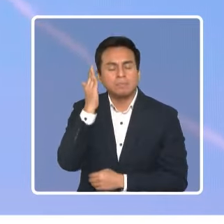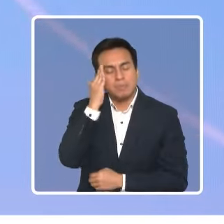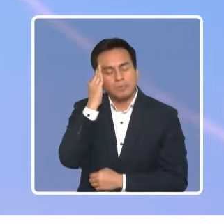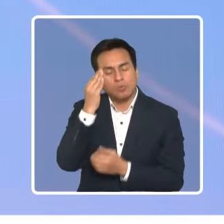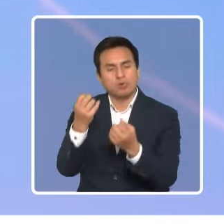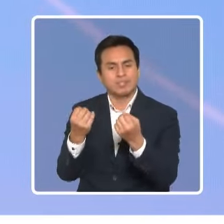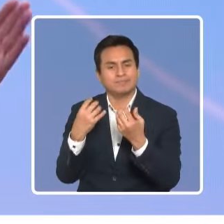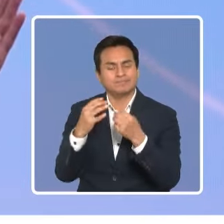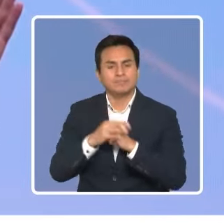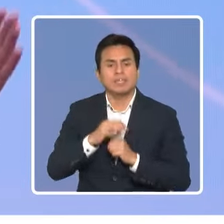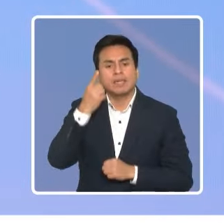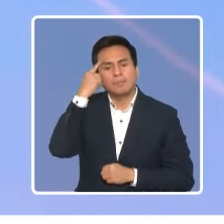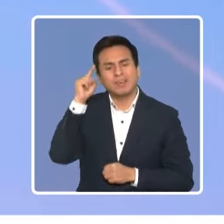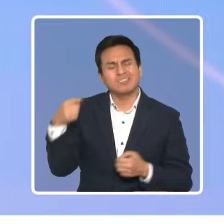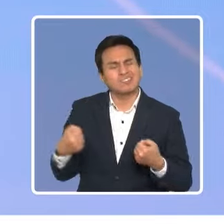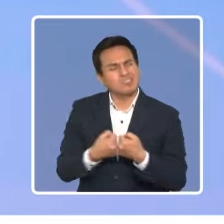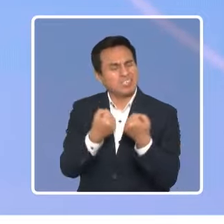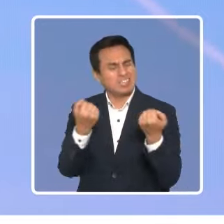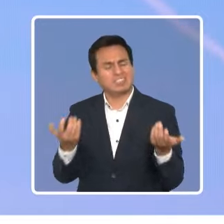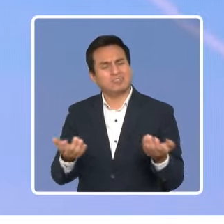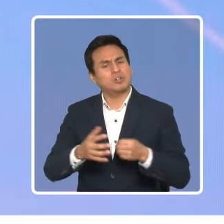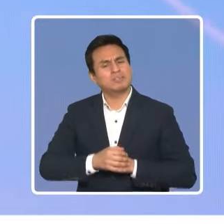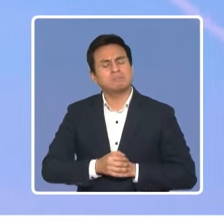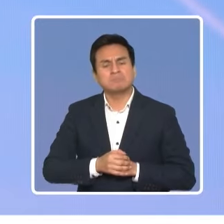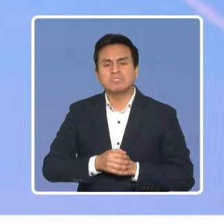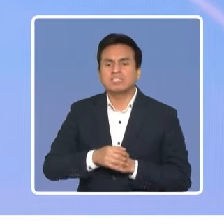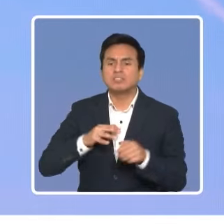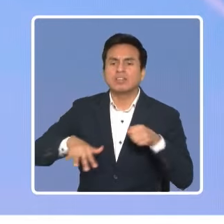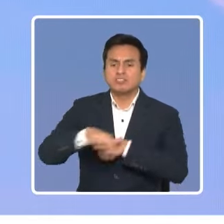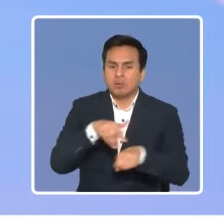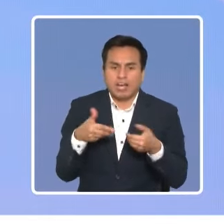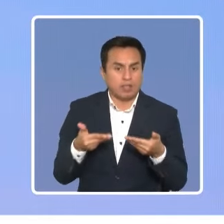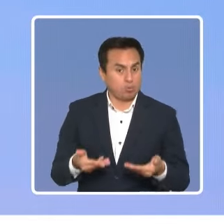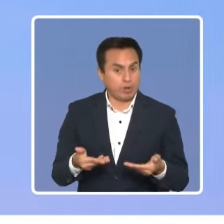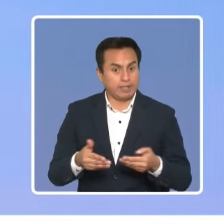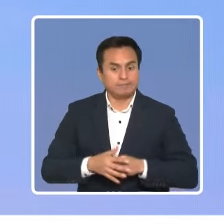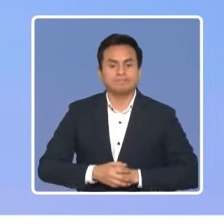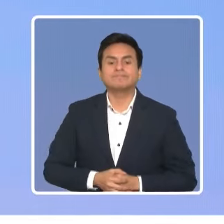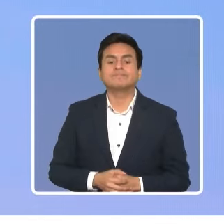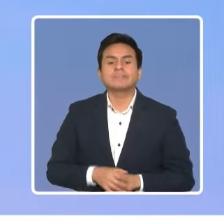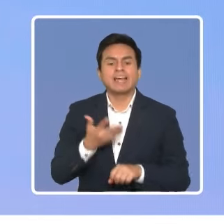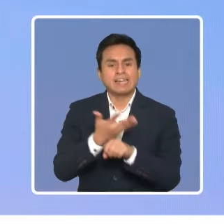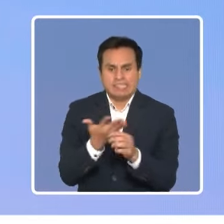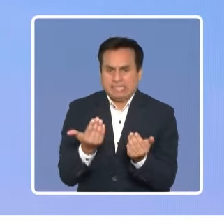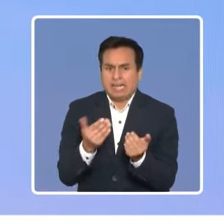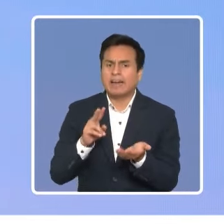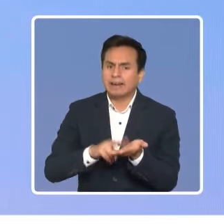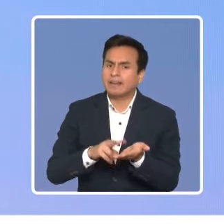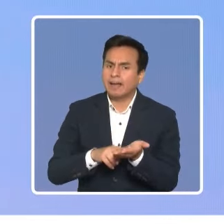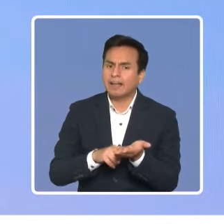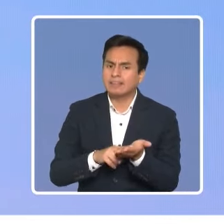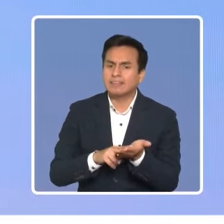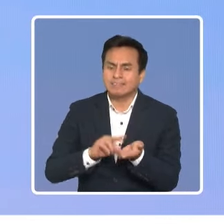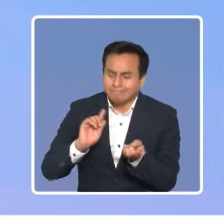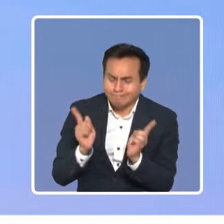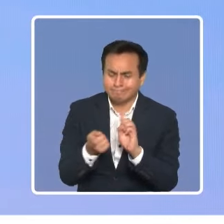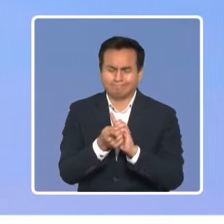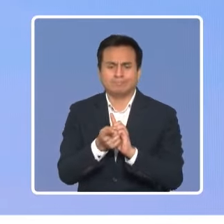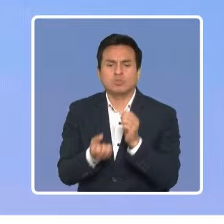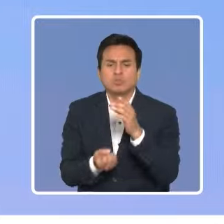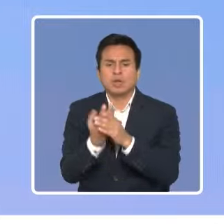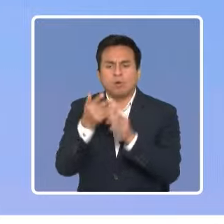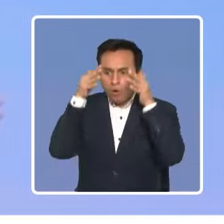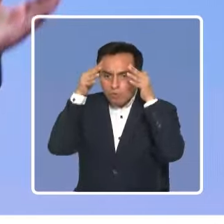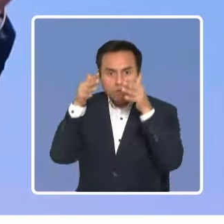memoria. Pero es muy contradictoria nuestra situación actual. Hay necesidad real de cambios y un